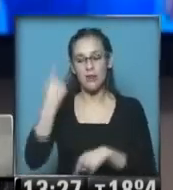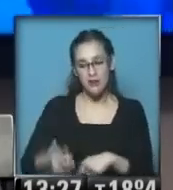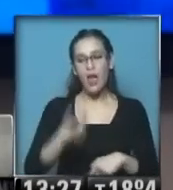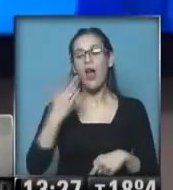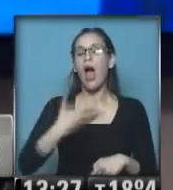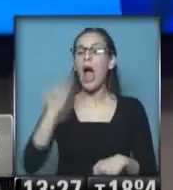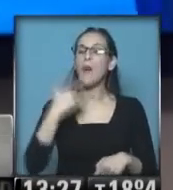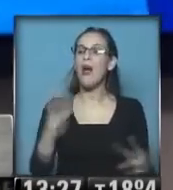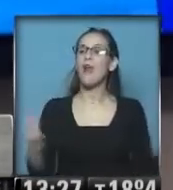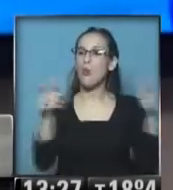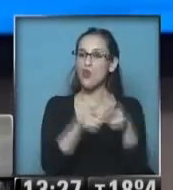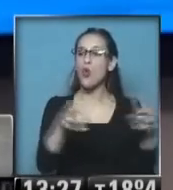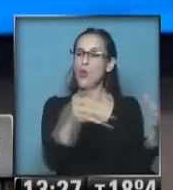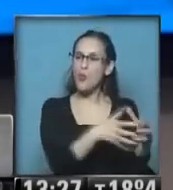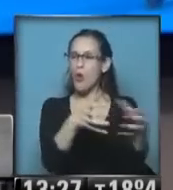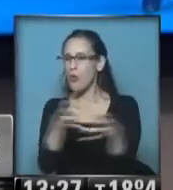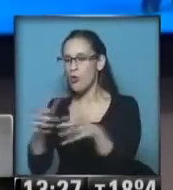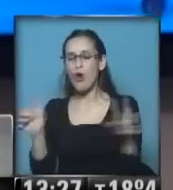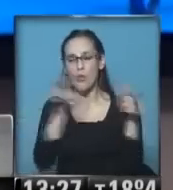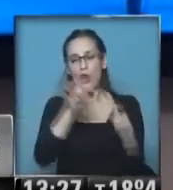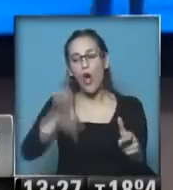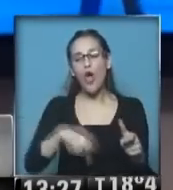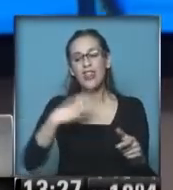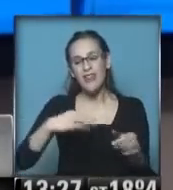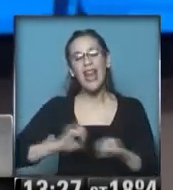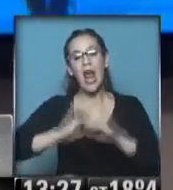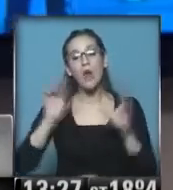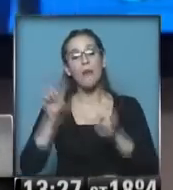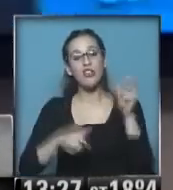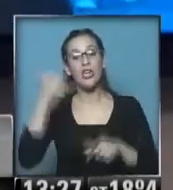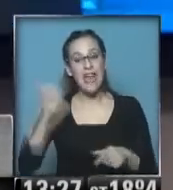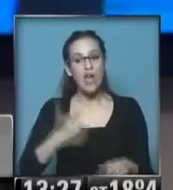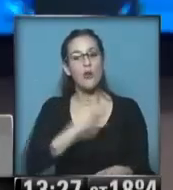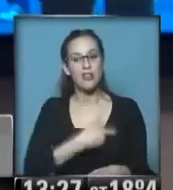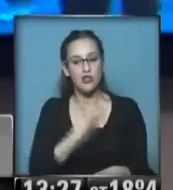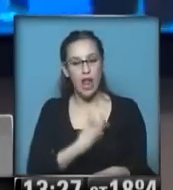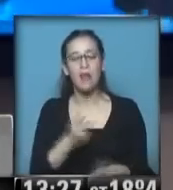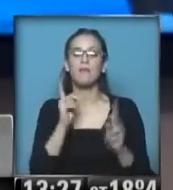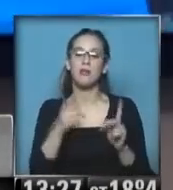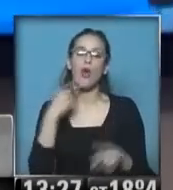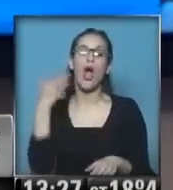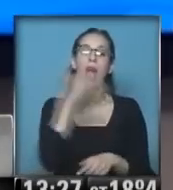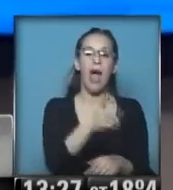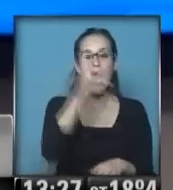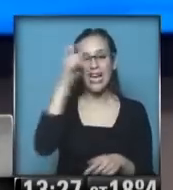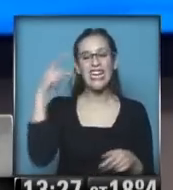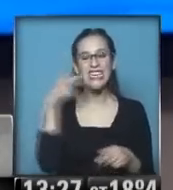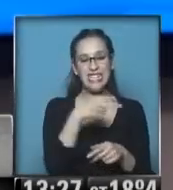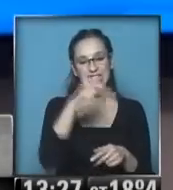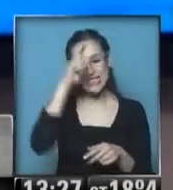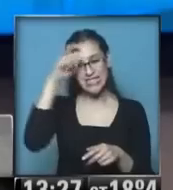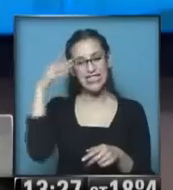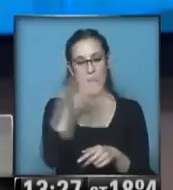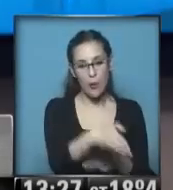seguir trabajando pero lo que tiene que tener claro la gente hoy los afiliados a las prepagas es que cuando cuando van a una clínica o a un sanatorio y pretenden